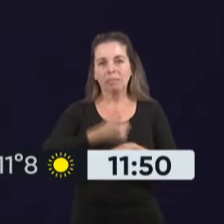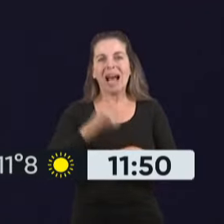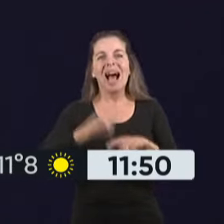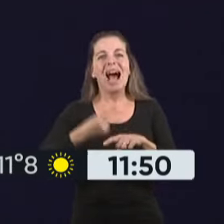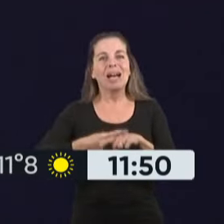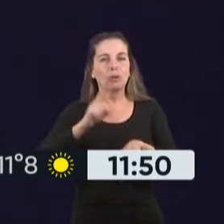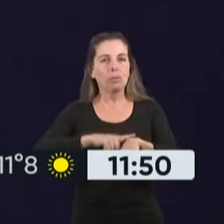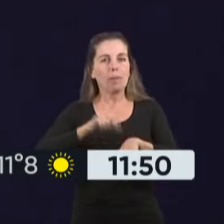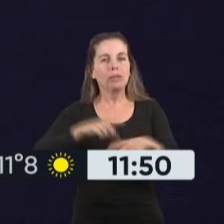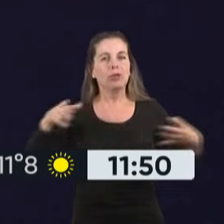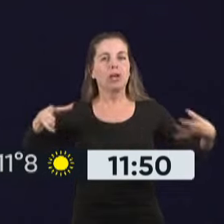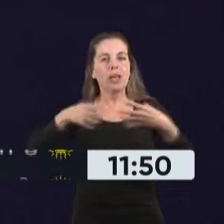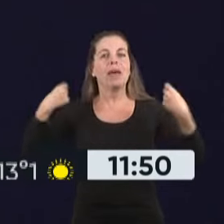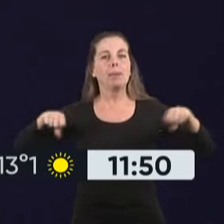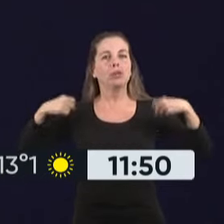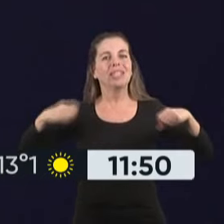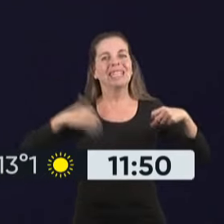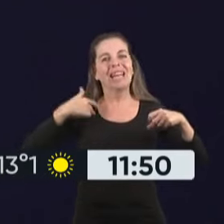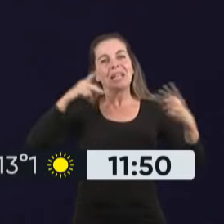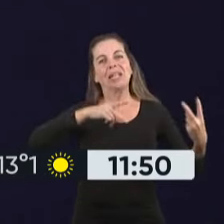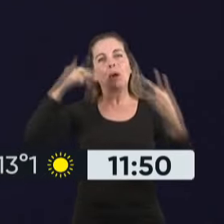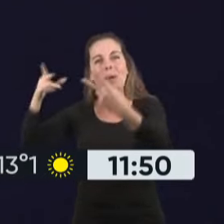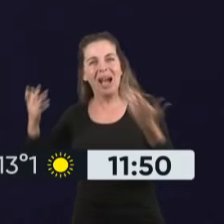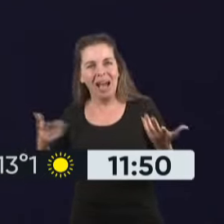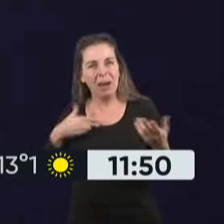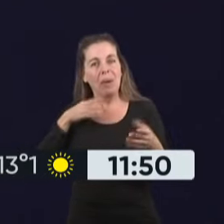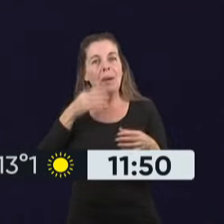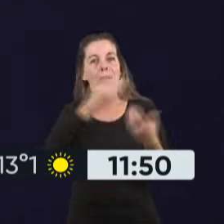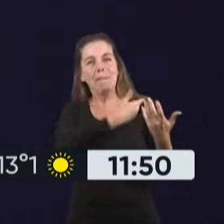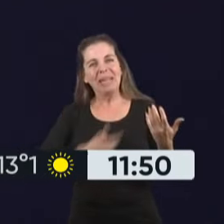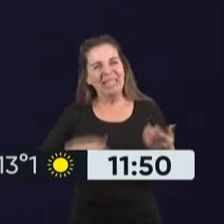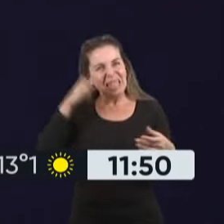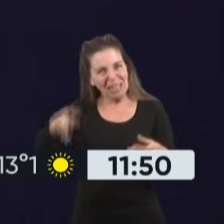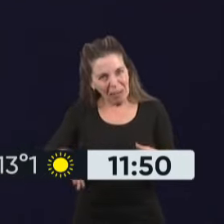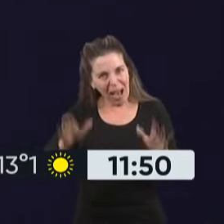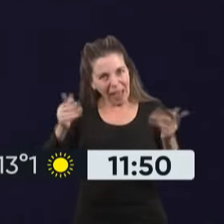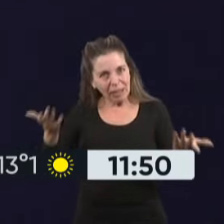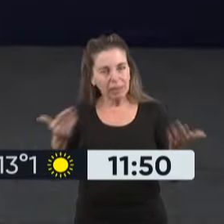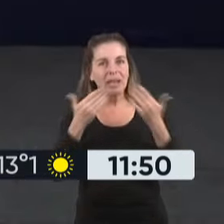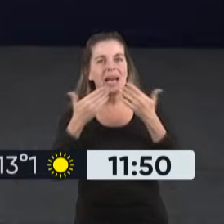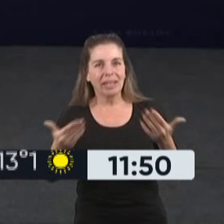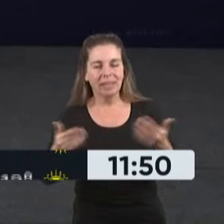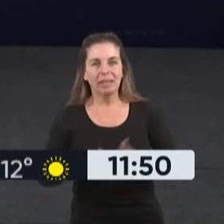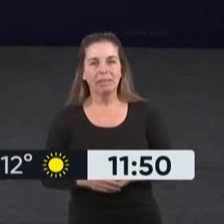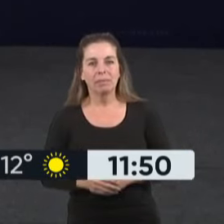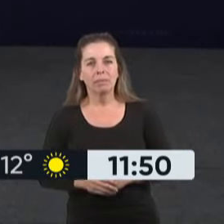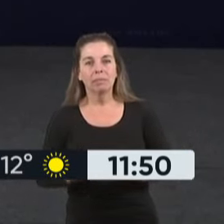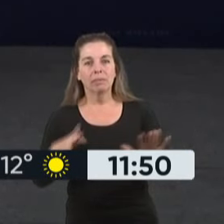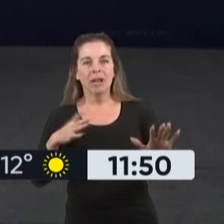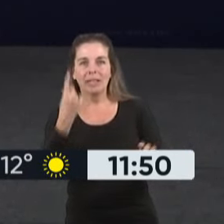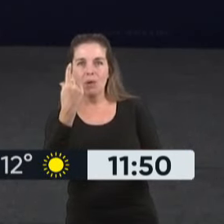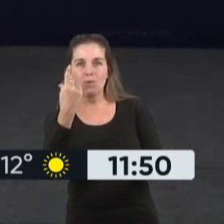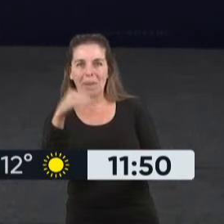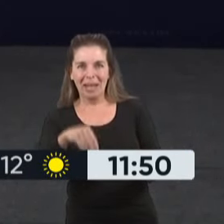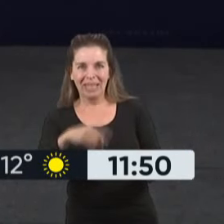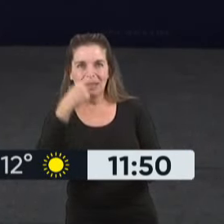No lo tengo confirmado, entiendo que es una posibilidad, pero no lo tengo todavía en agenda. Muchísimas gracias. Última. Bueno,